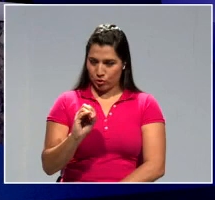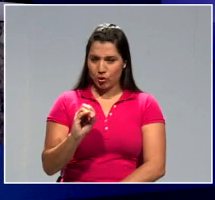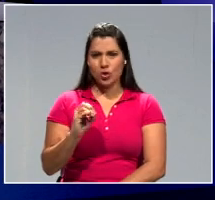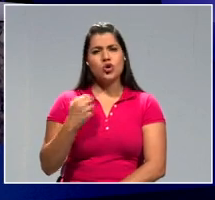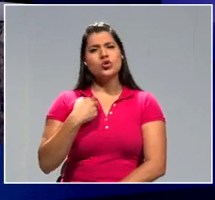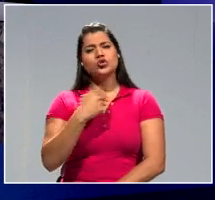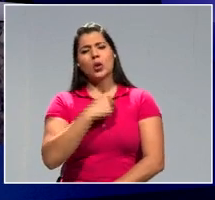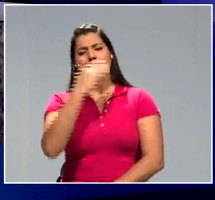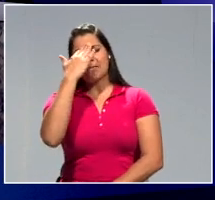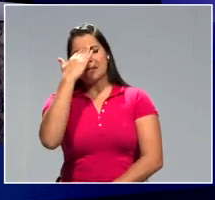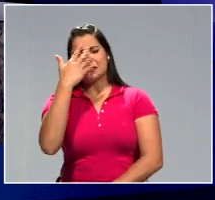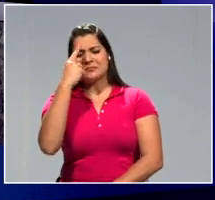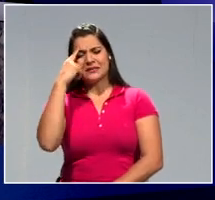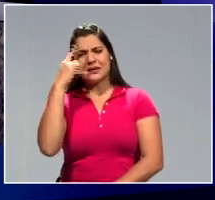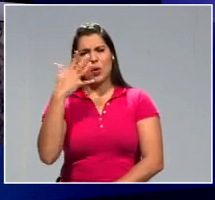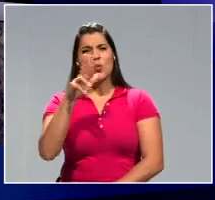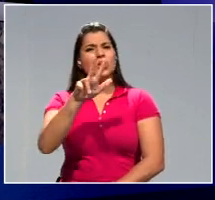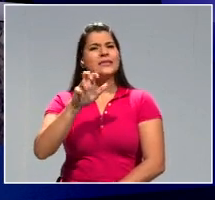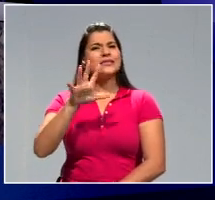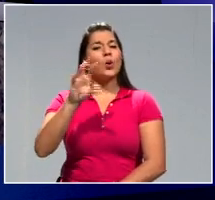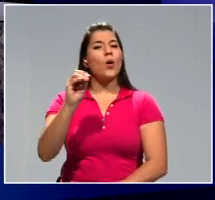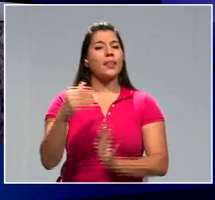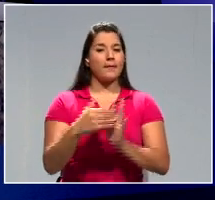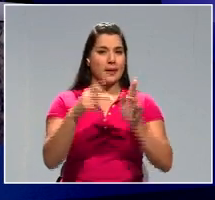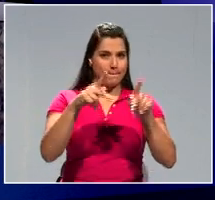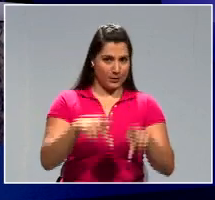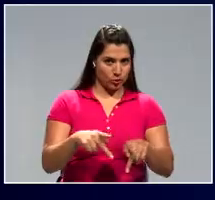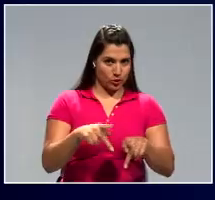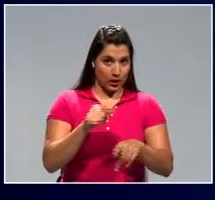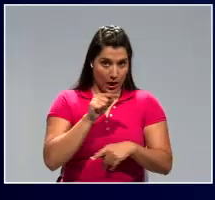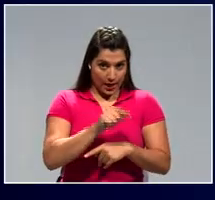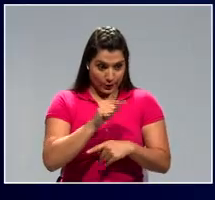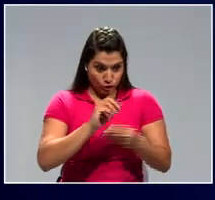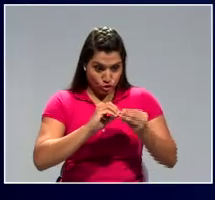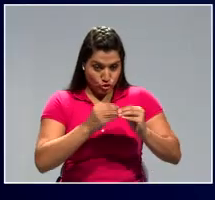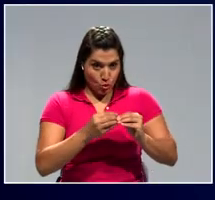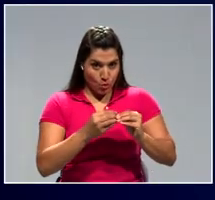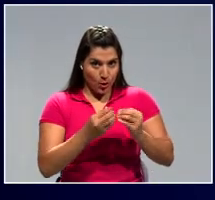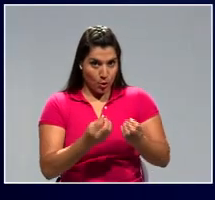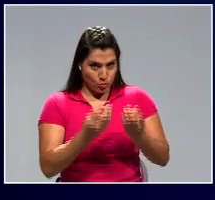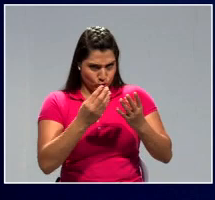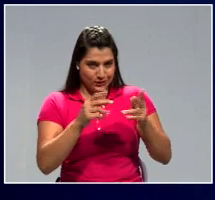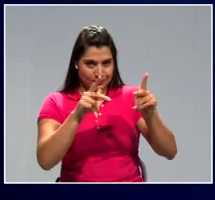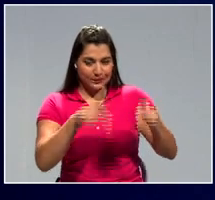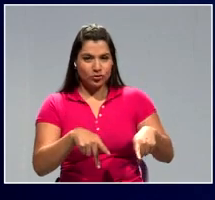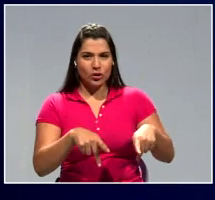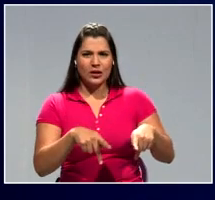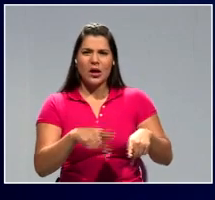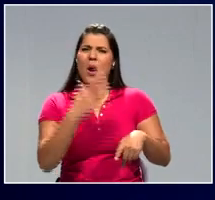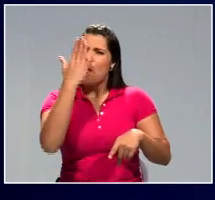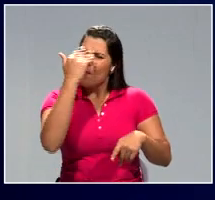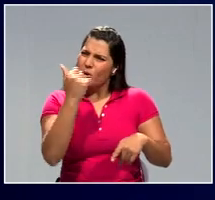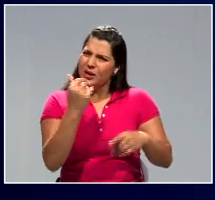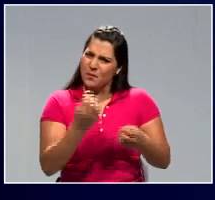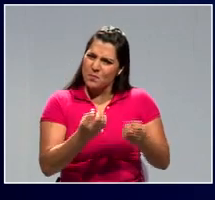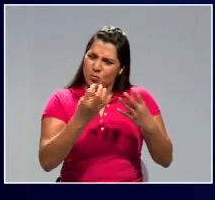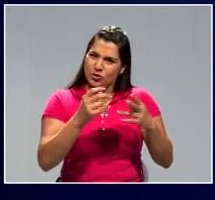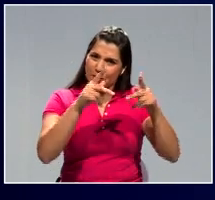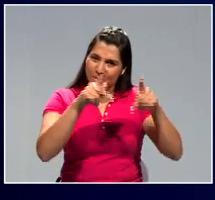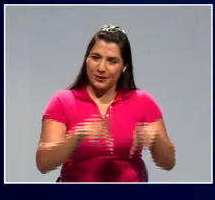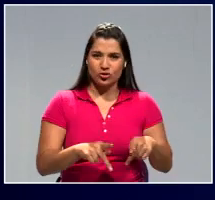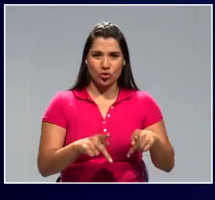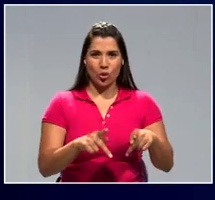unas 350,000 personas. Es una cantidad muy alta de gente. ¿Por qué tanta gente